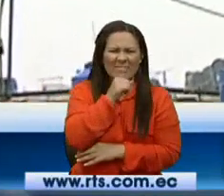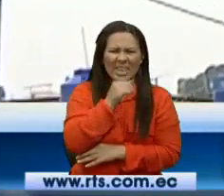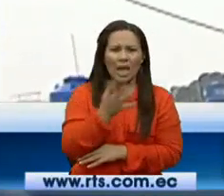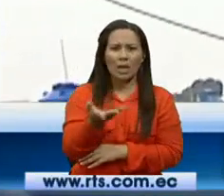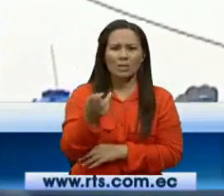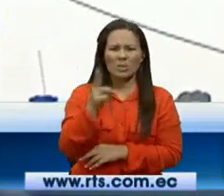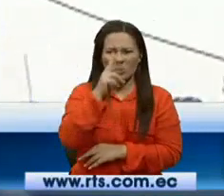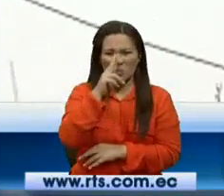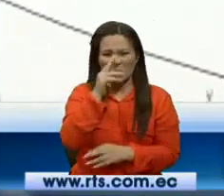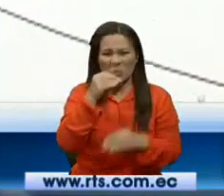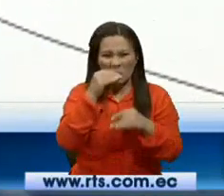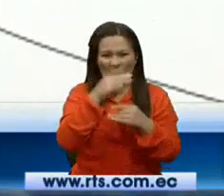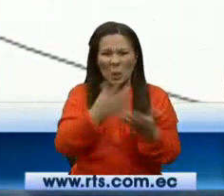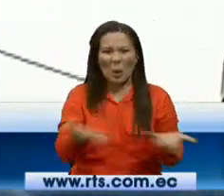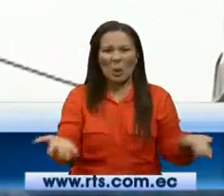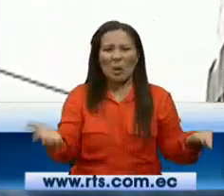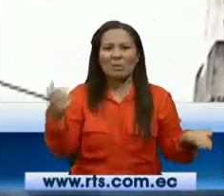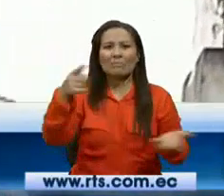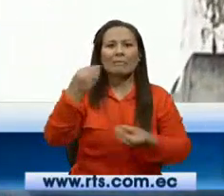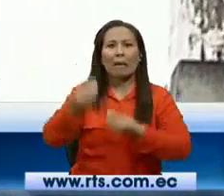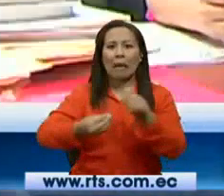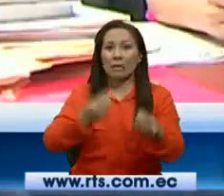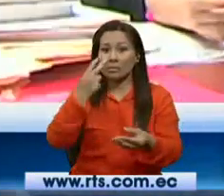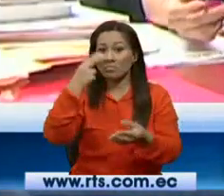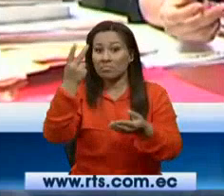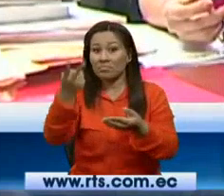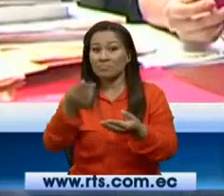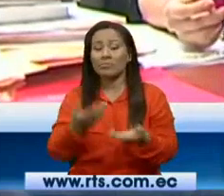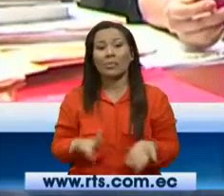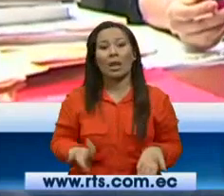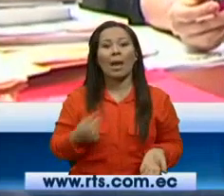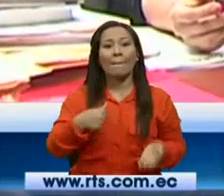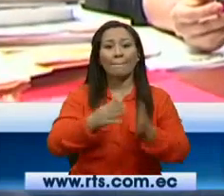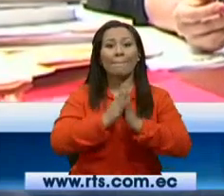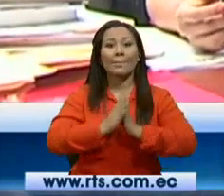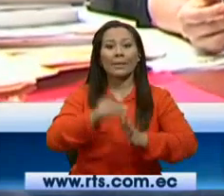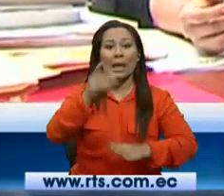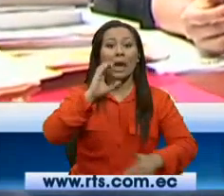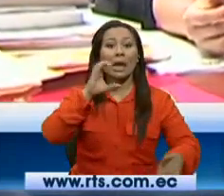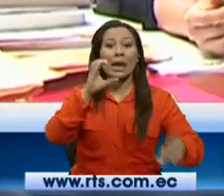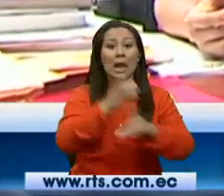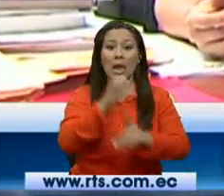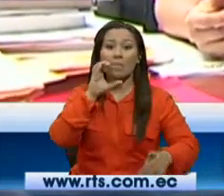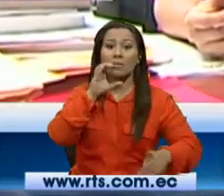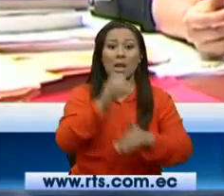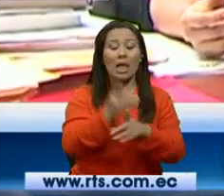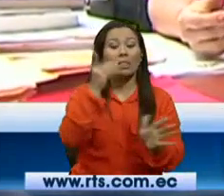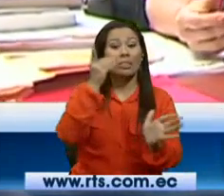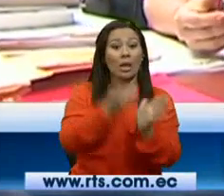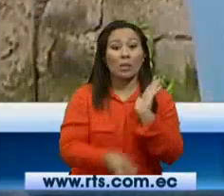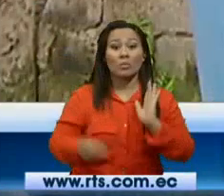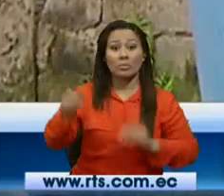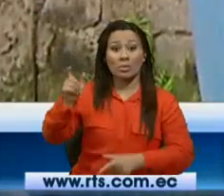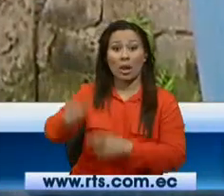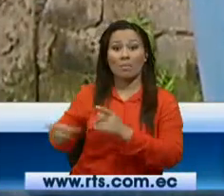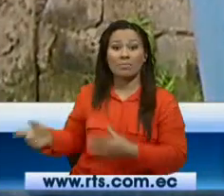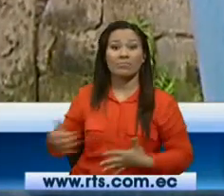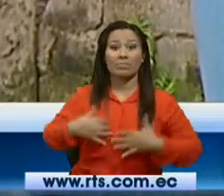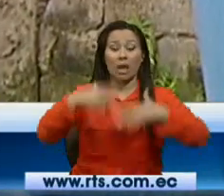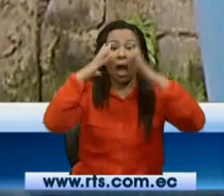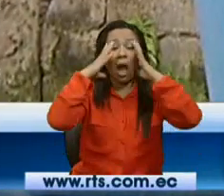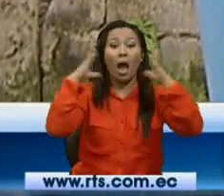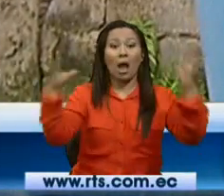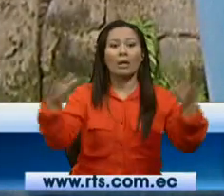pero en la concesionaria dicen todo lo contrario y de paso que las quejas y denuncias de los moradores ya están